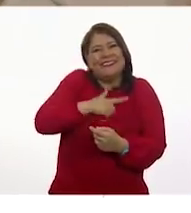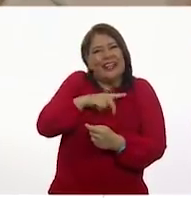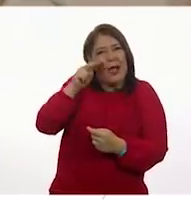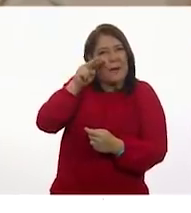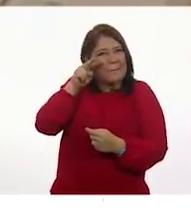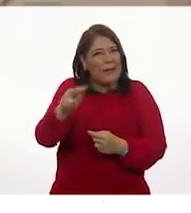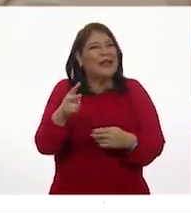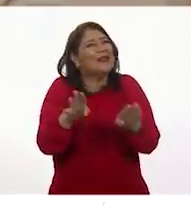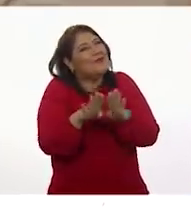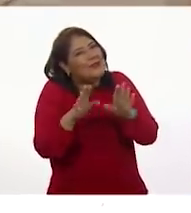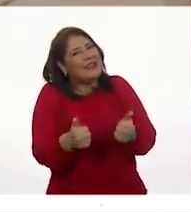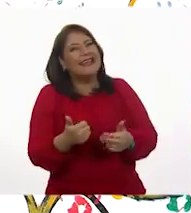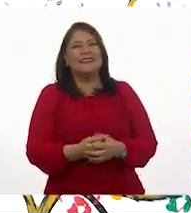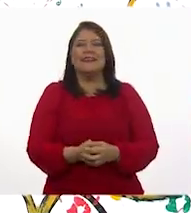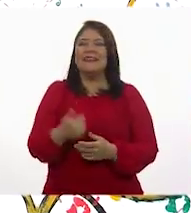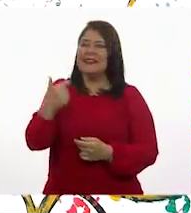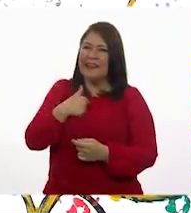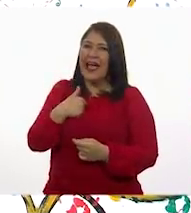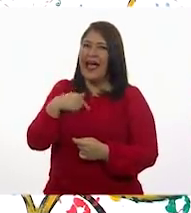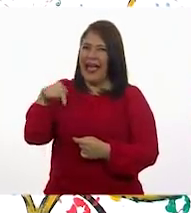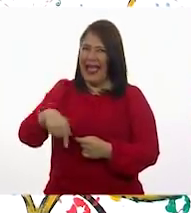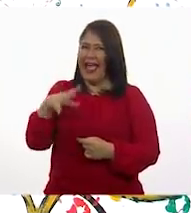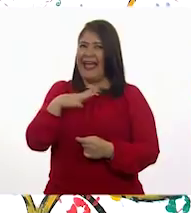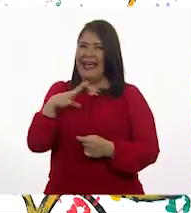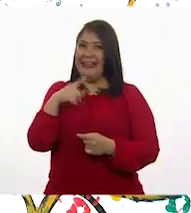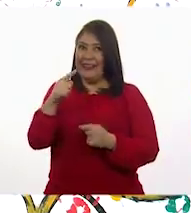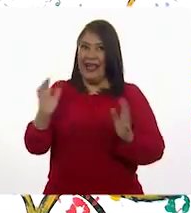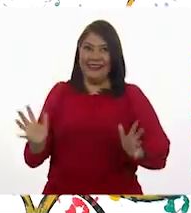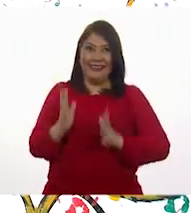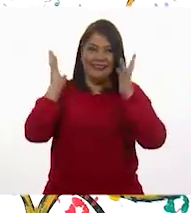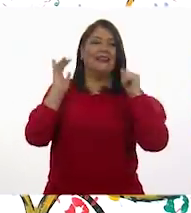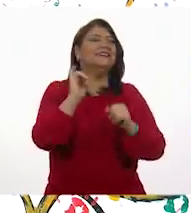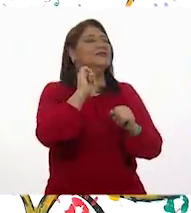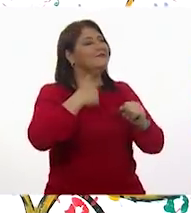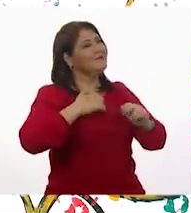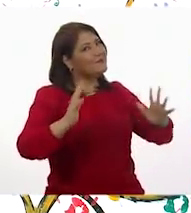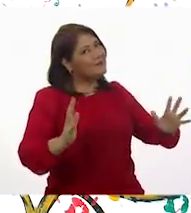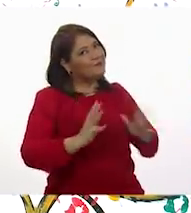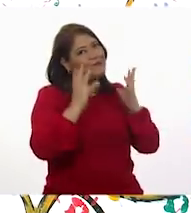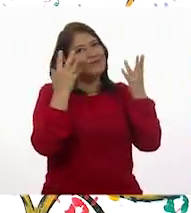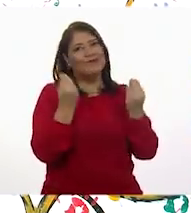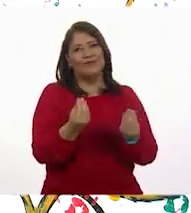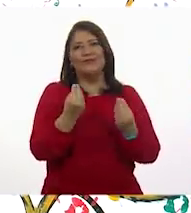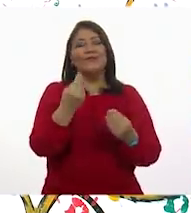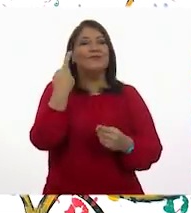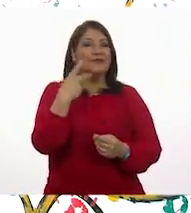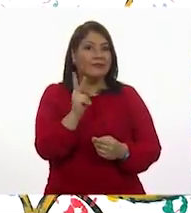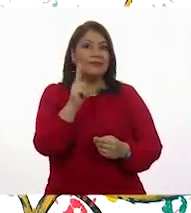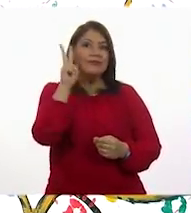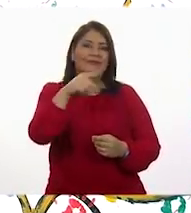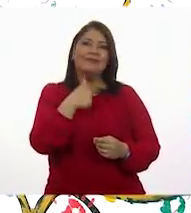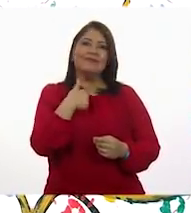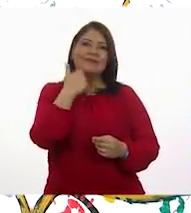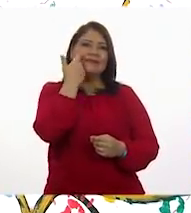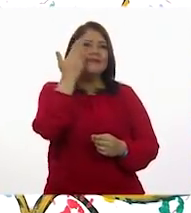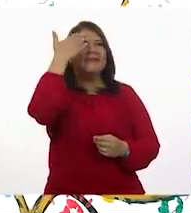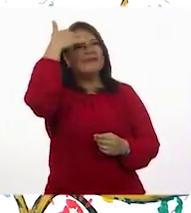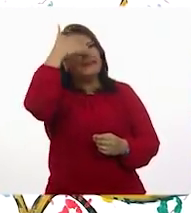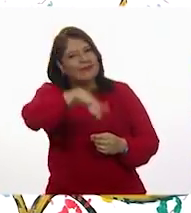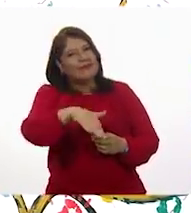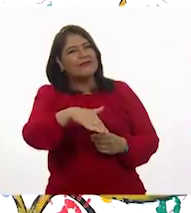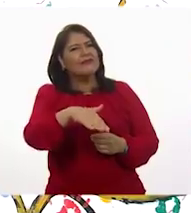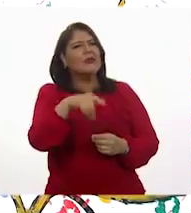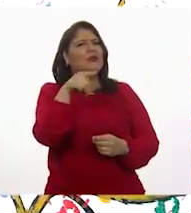verte! ¿Cómo estás? Aquí estoy. Te sorprendí, ¿verdad, Oscar? Me sorprendiste y mucho. Pero ¿sabes qué? Me interesa mucho saber cómo